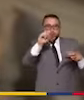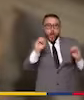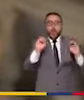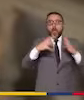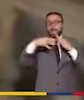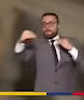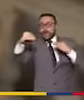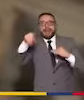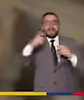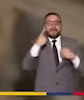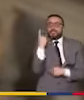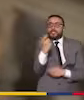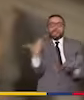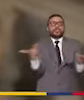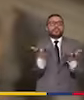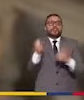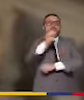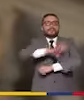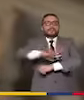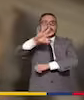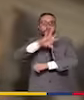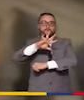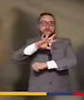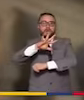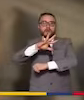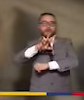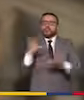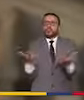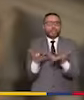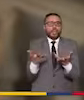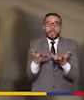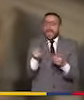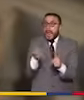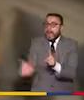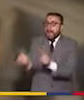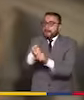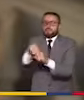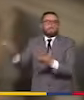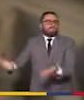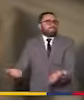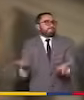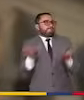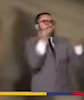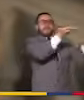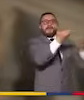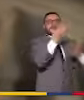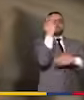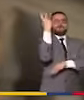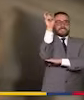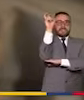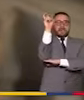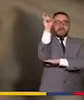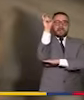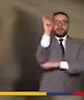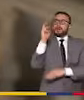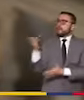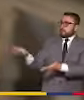él, y se le entregue a la Fiscalía General de la Nación para que la ciudadanía pueda